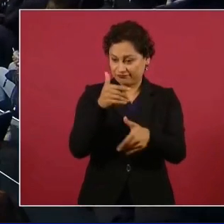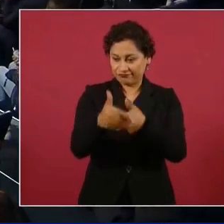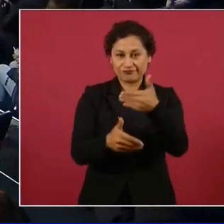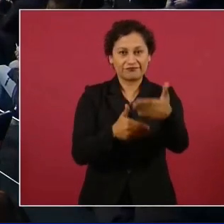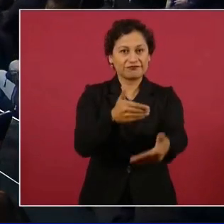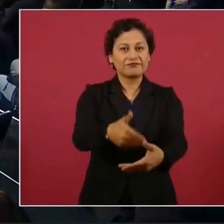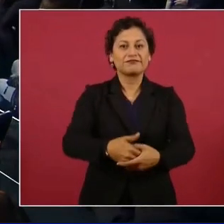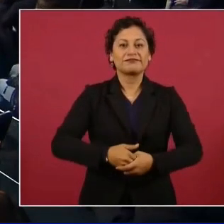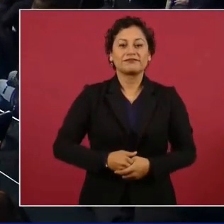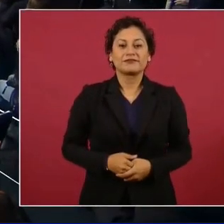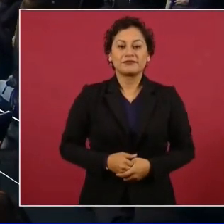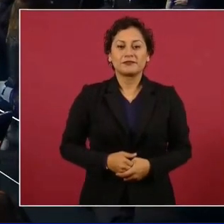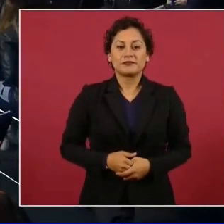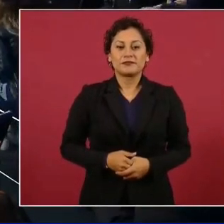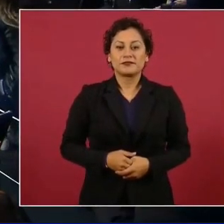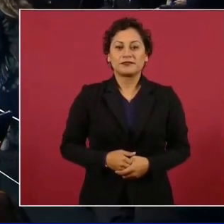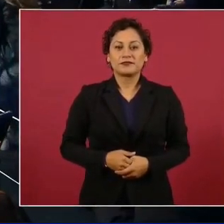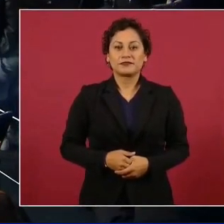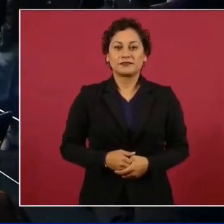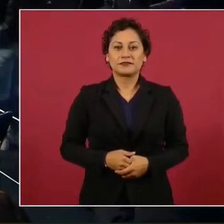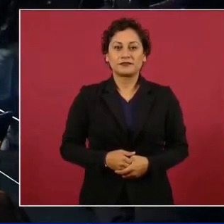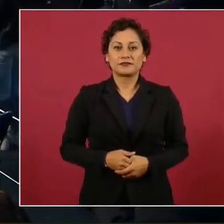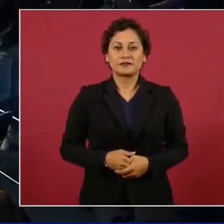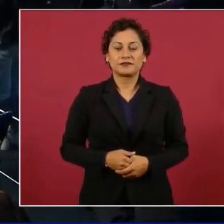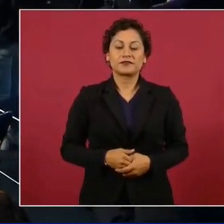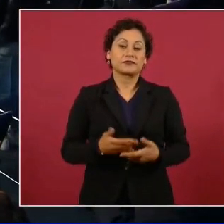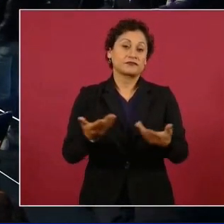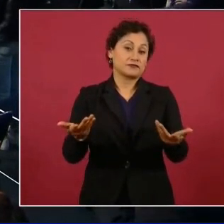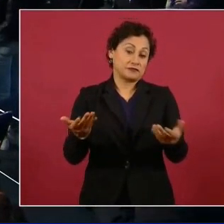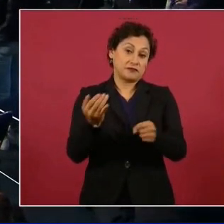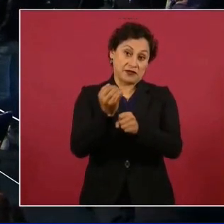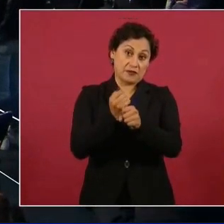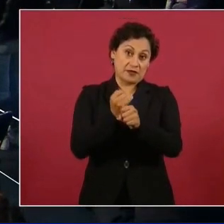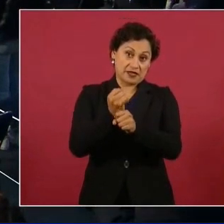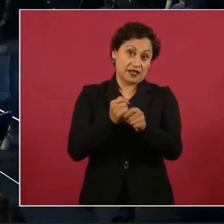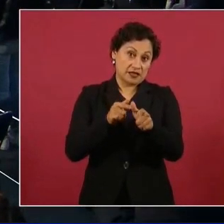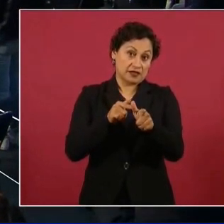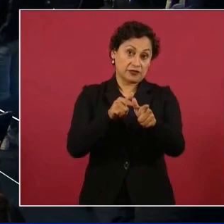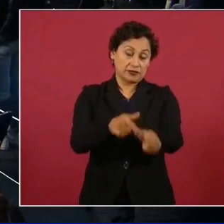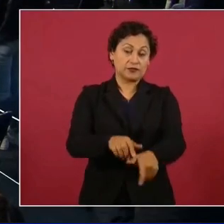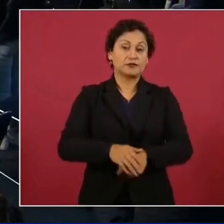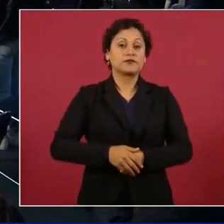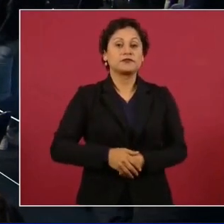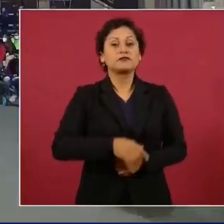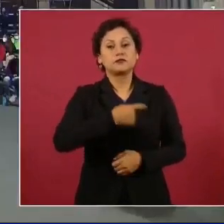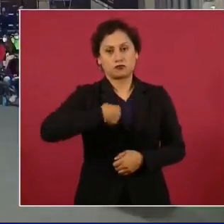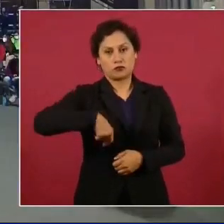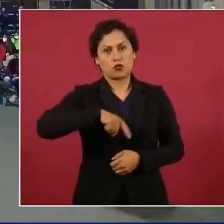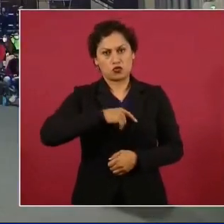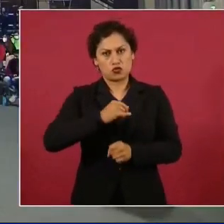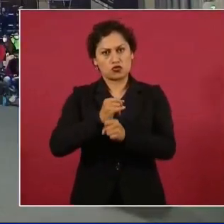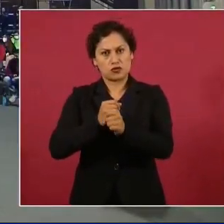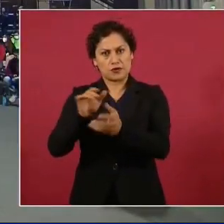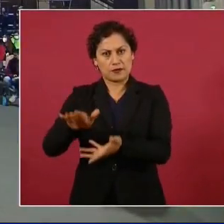Pues quedamos emplazados para hacer la investigación a fondo. Sí, nosotros le mandamos la investigación a ustedes, y también nada más